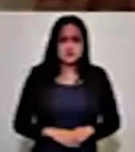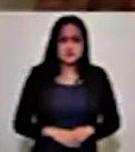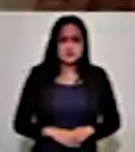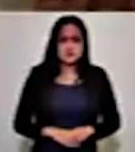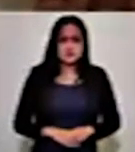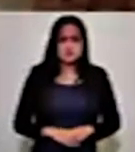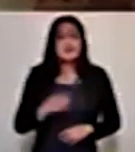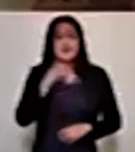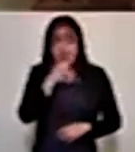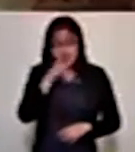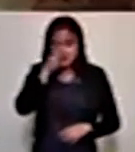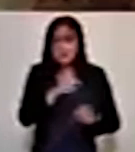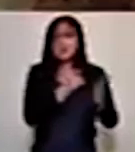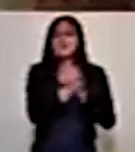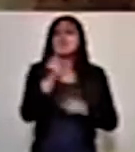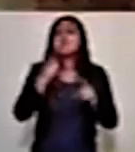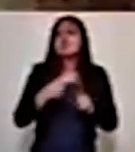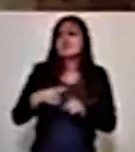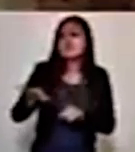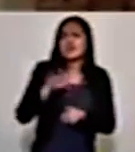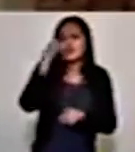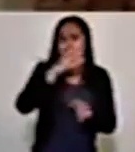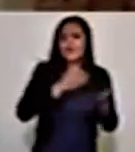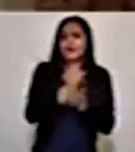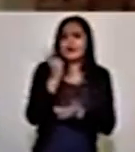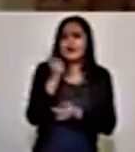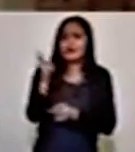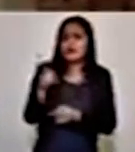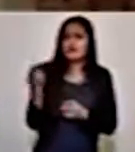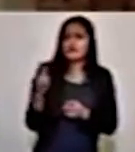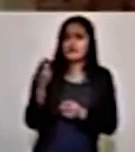Que digan cuál es la decisión para intervenir, para impedir.